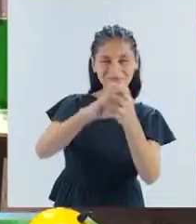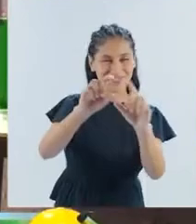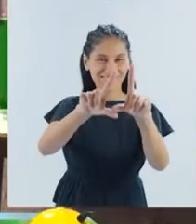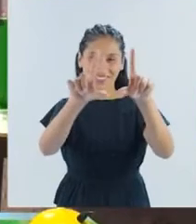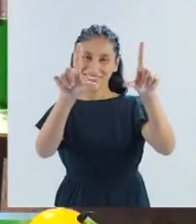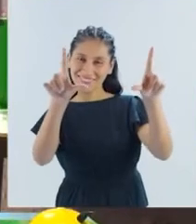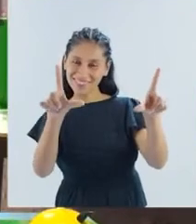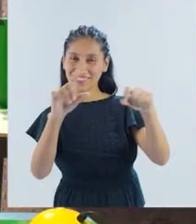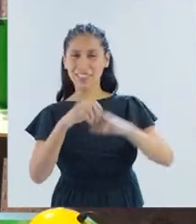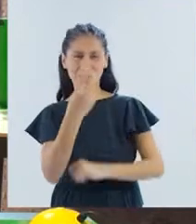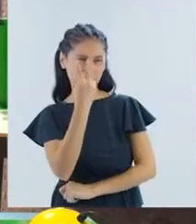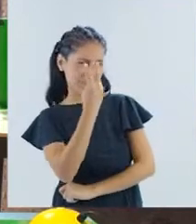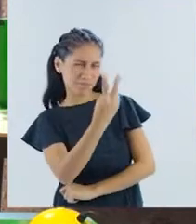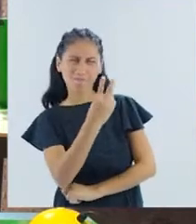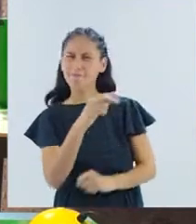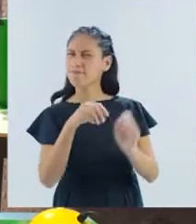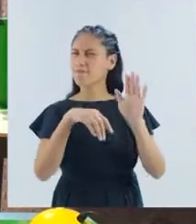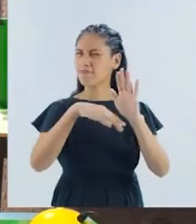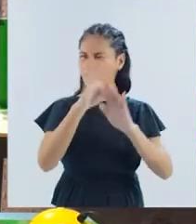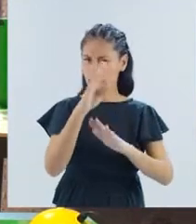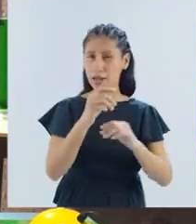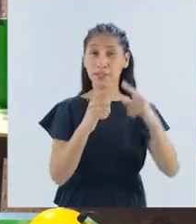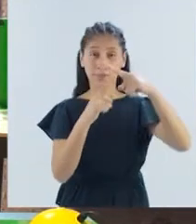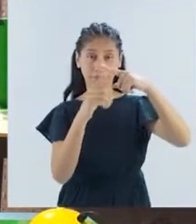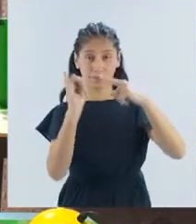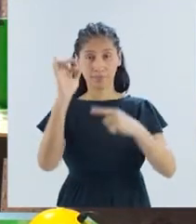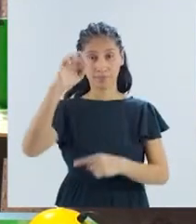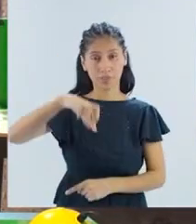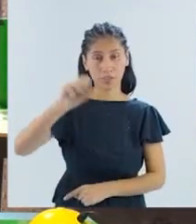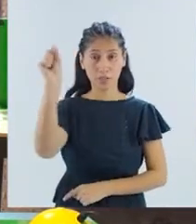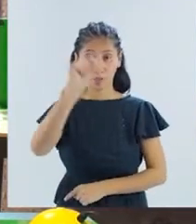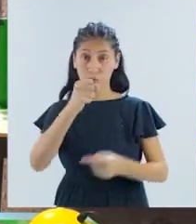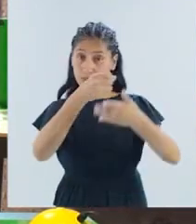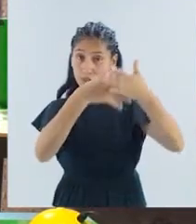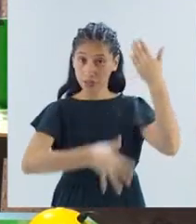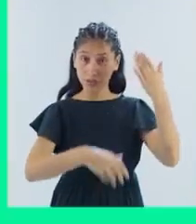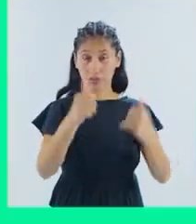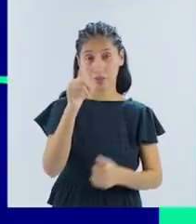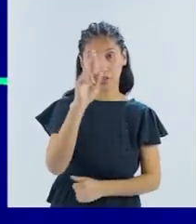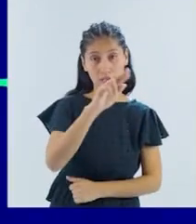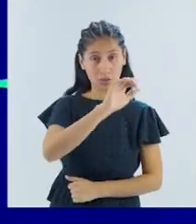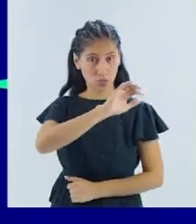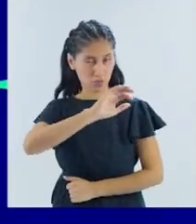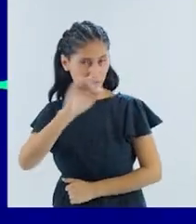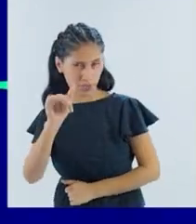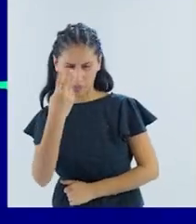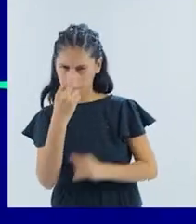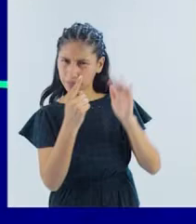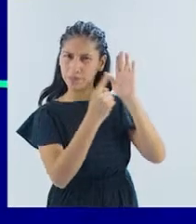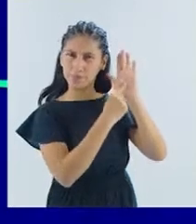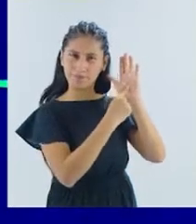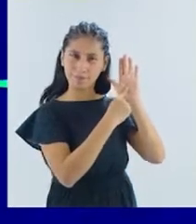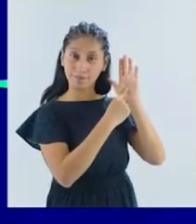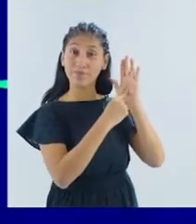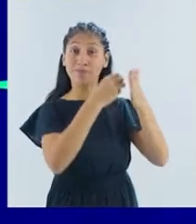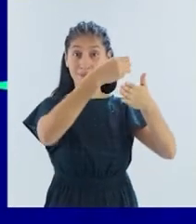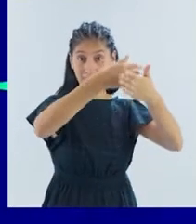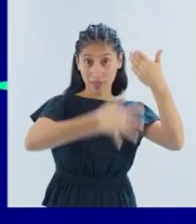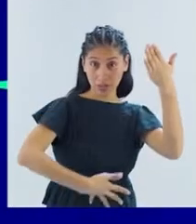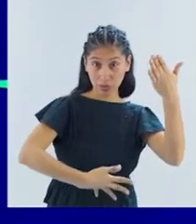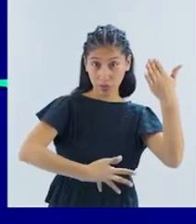Ya estamos de vuelta. Veremos más tipos de textos argumentativos. 2.